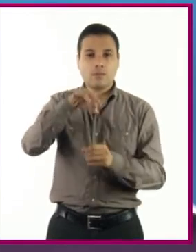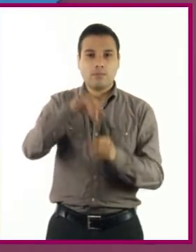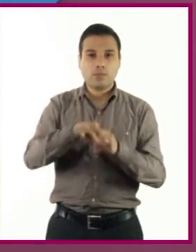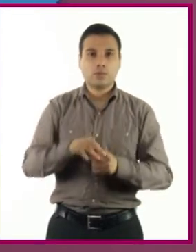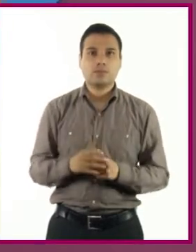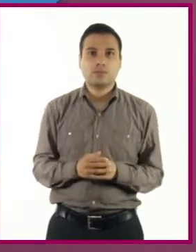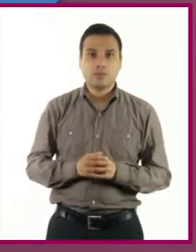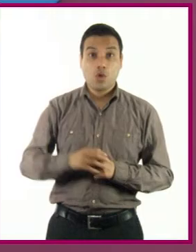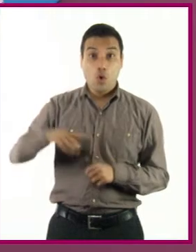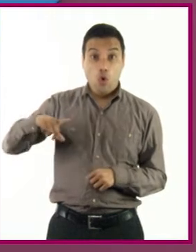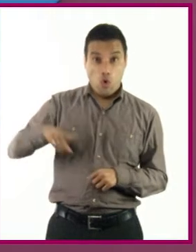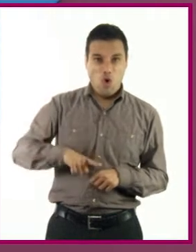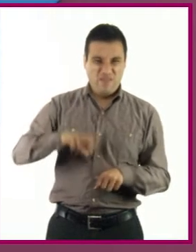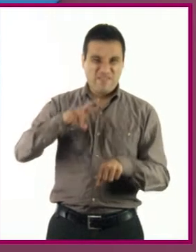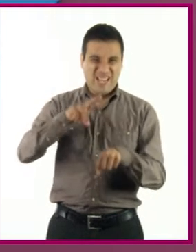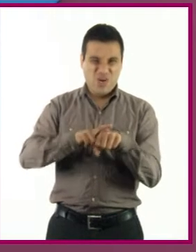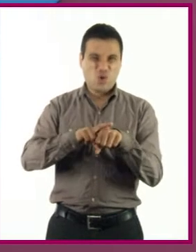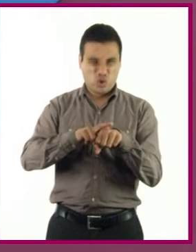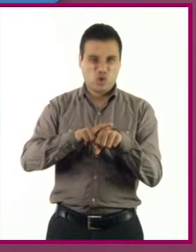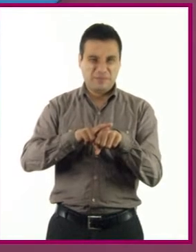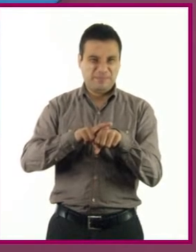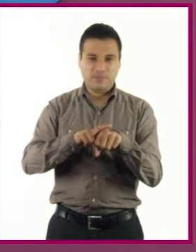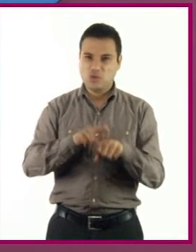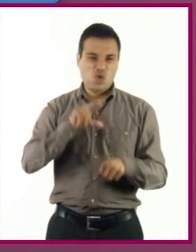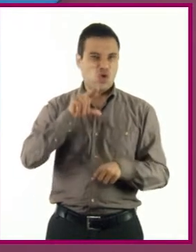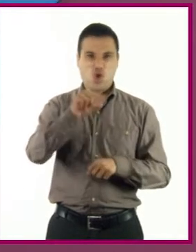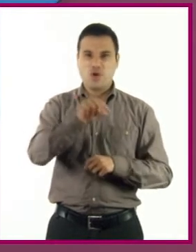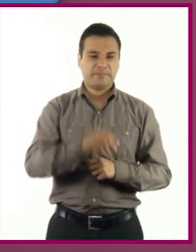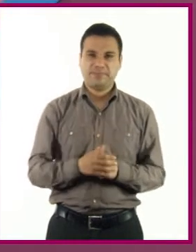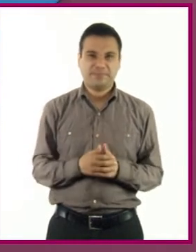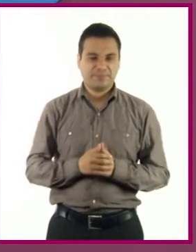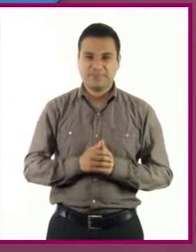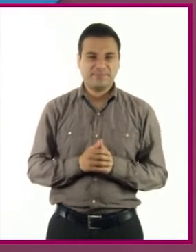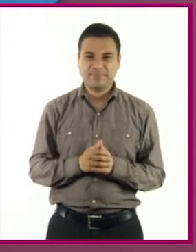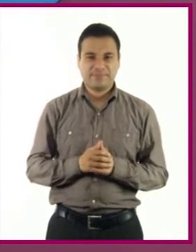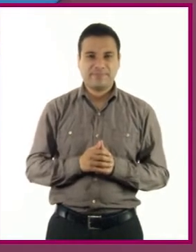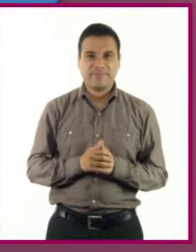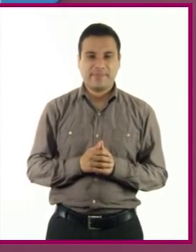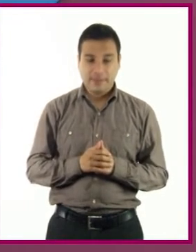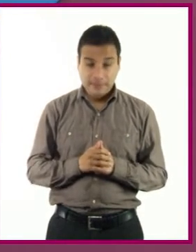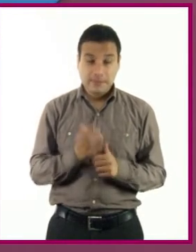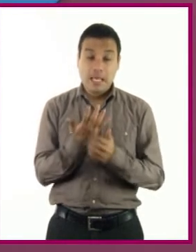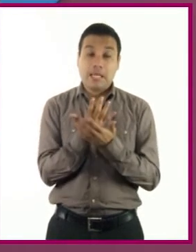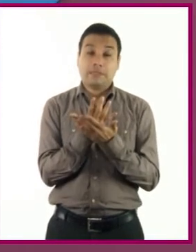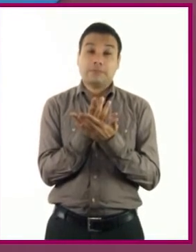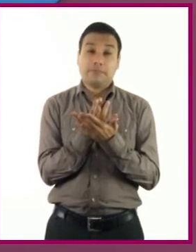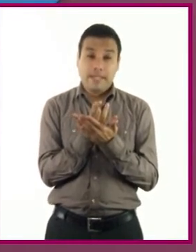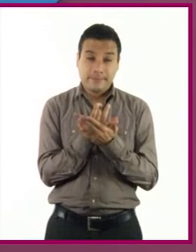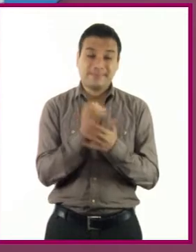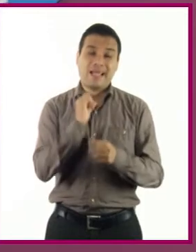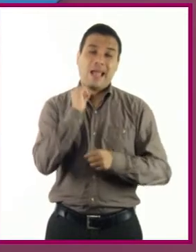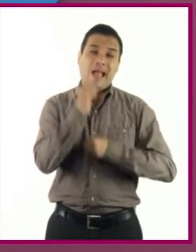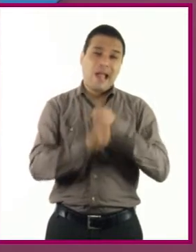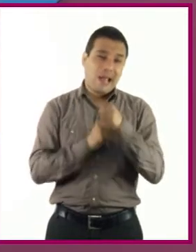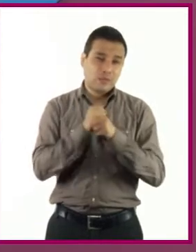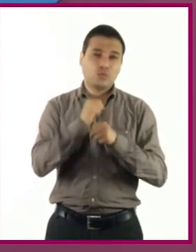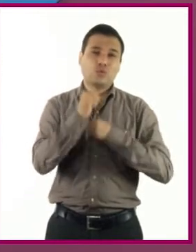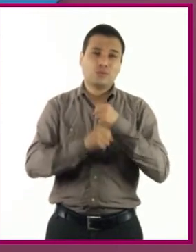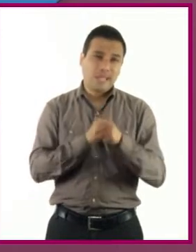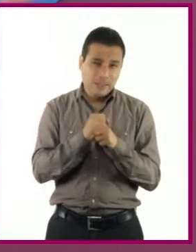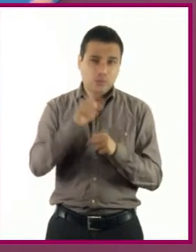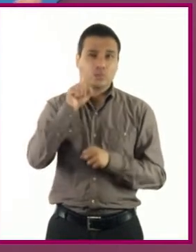los gobiernos postrevolucionarios no lo permitieron. Y tuvieron que pasar muchos más años de